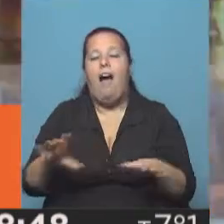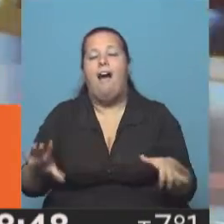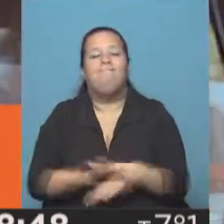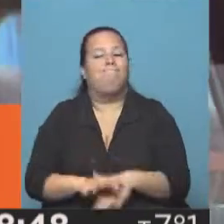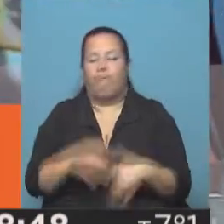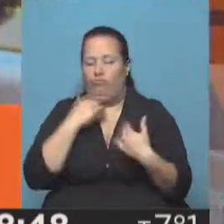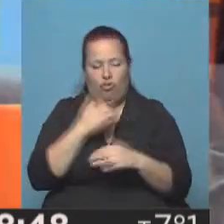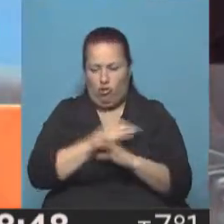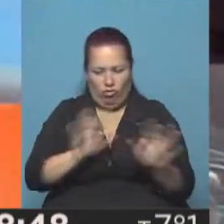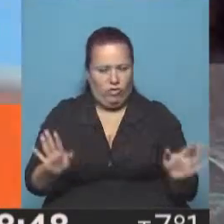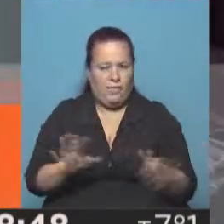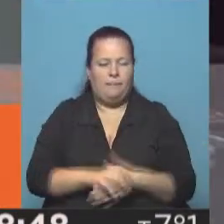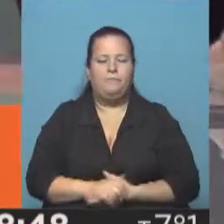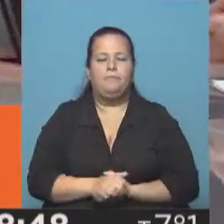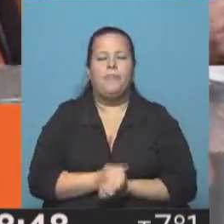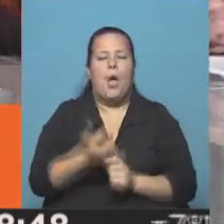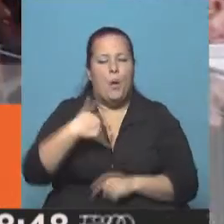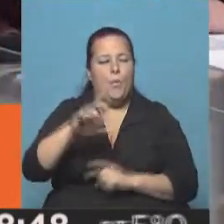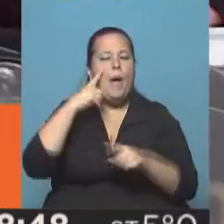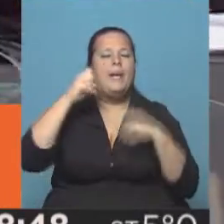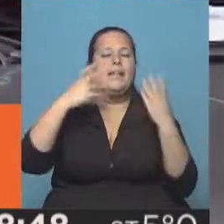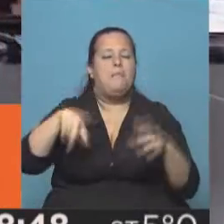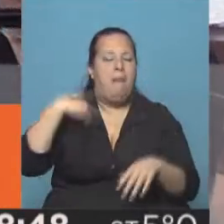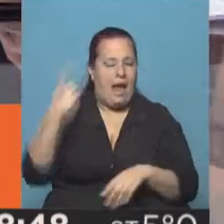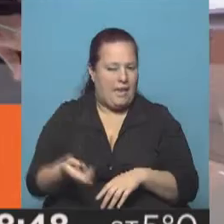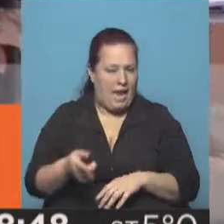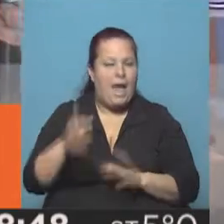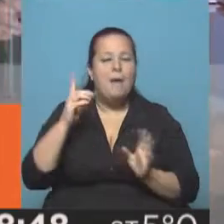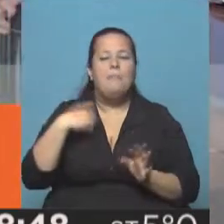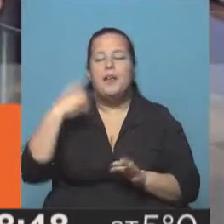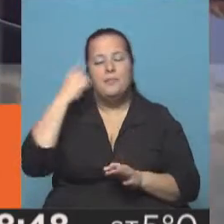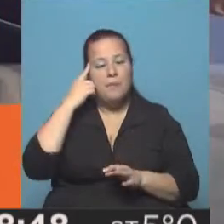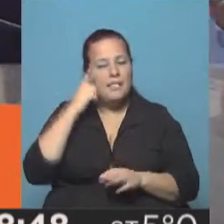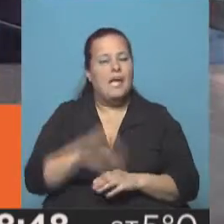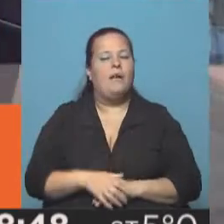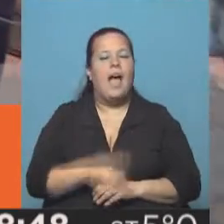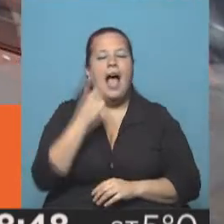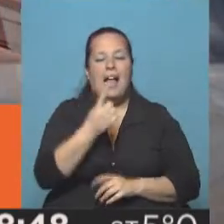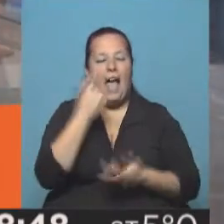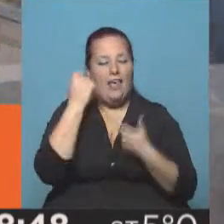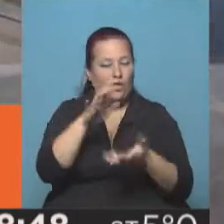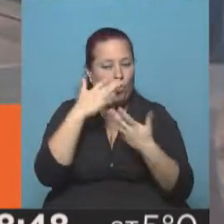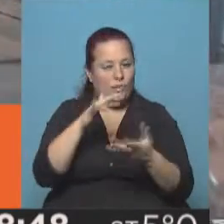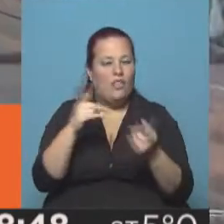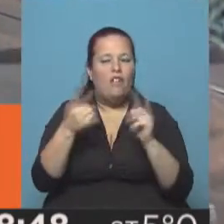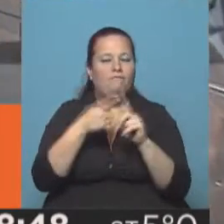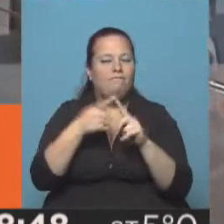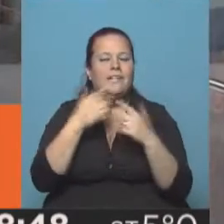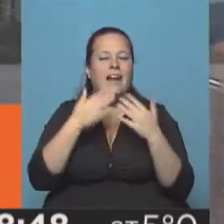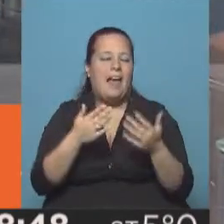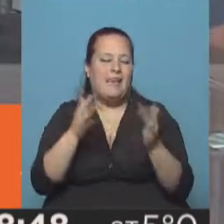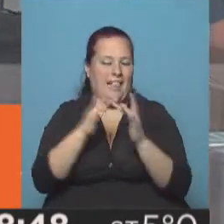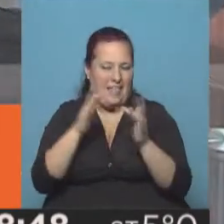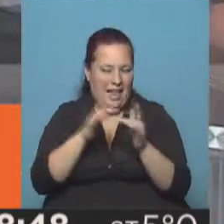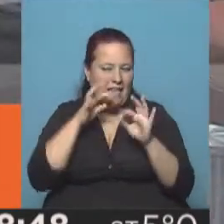a nosotros no lo tenemos esto lo vamos a ver mañana pero la idea era que cada subsede tenga una conexión vía internet